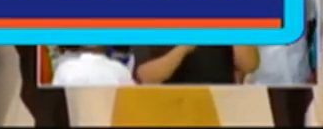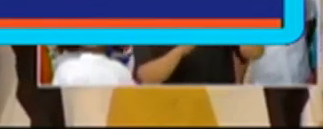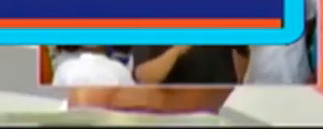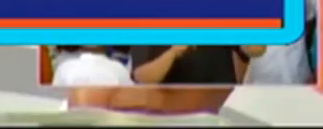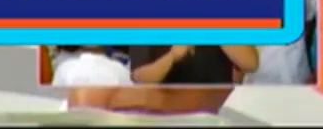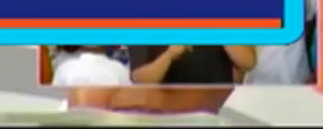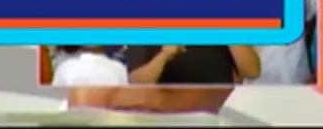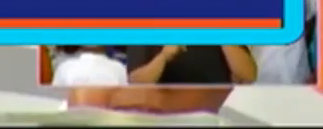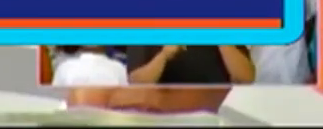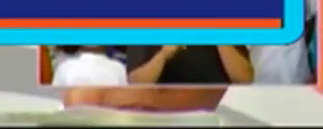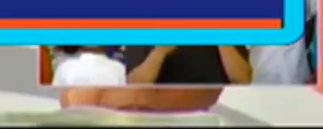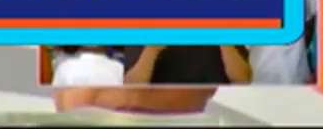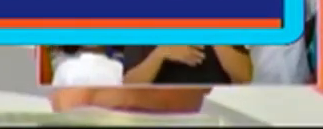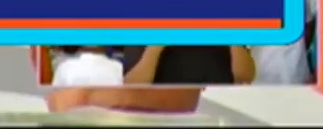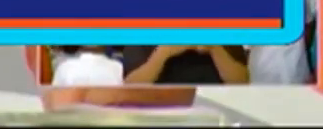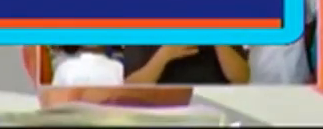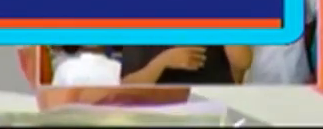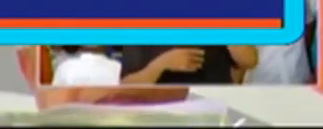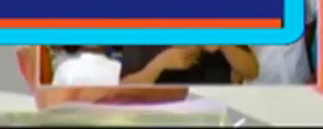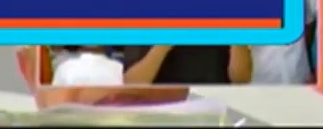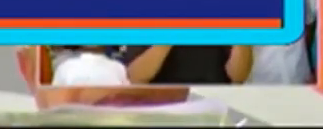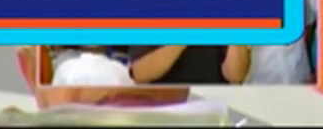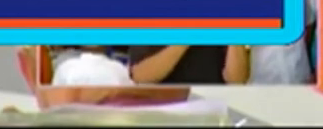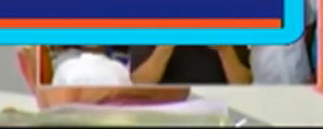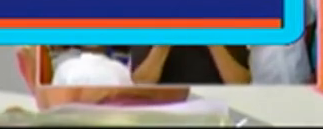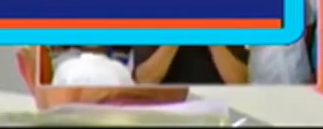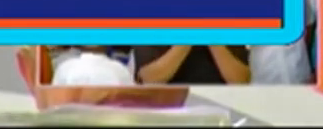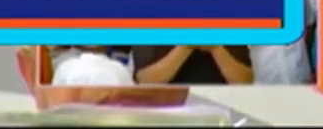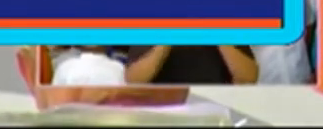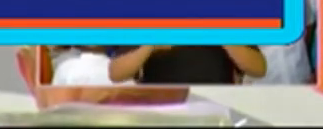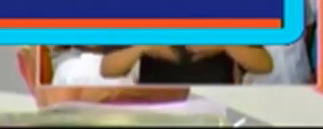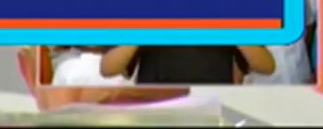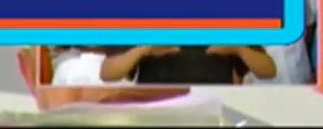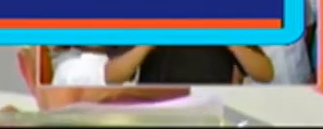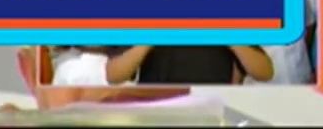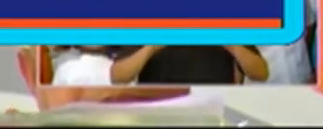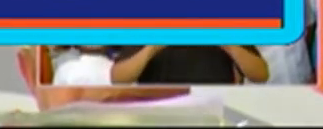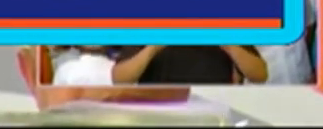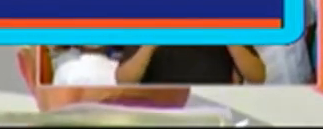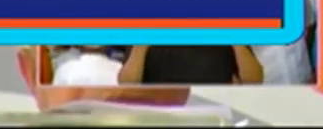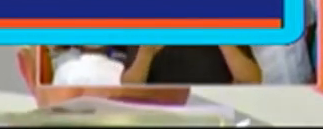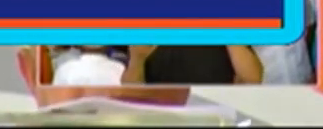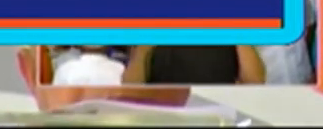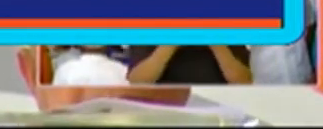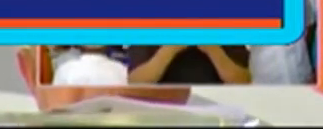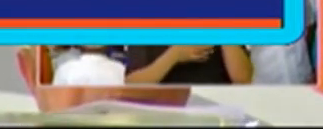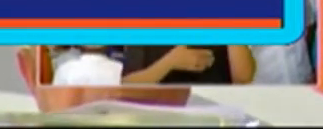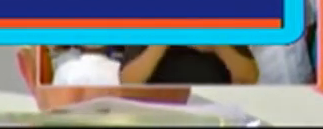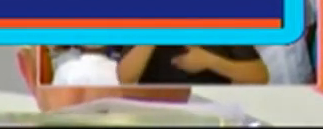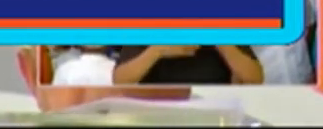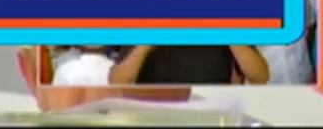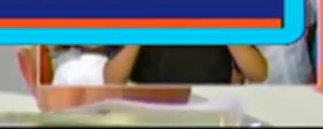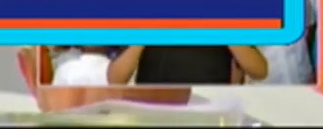y madres. Todos deben hacer el compromiso de apoyar a los niños en una educación de calidad, en su proceso